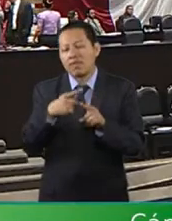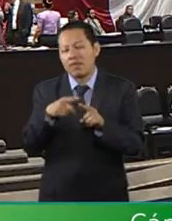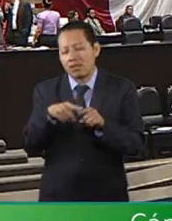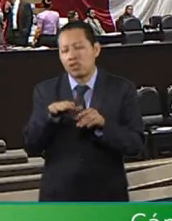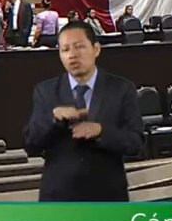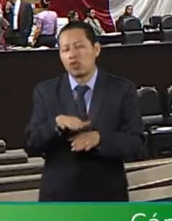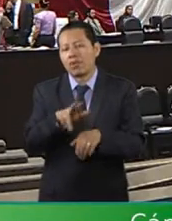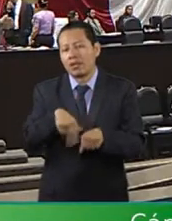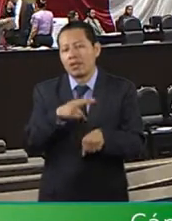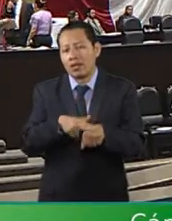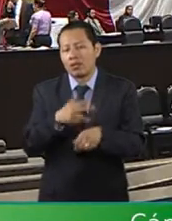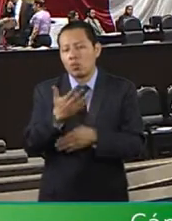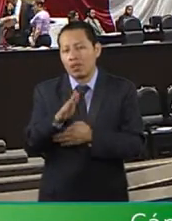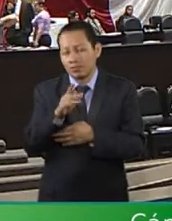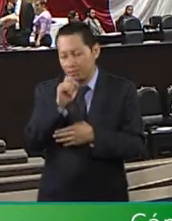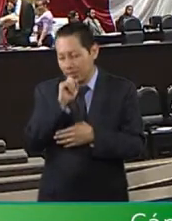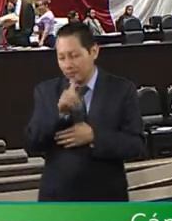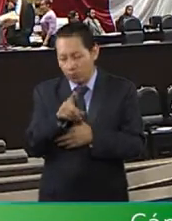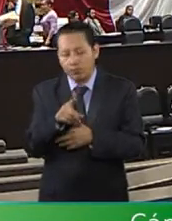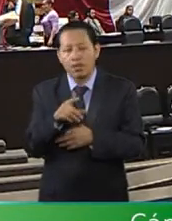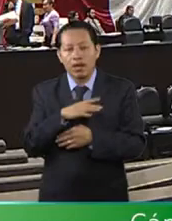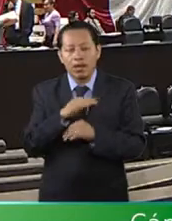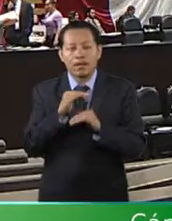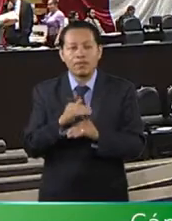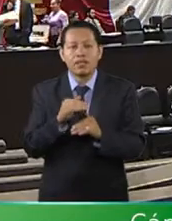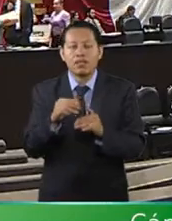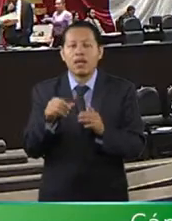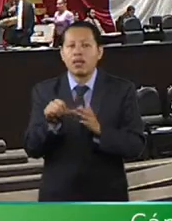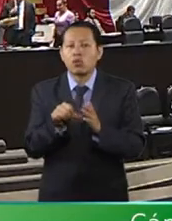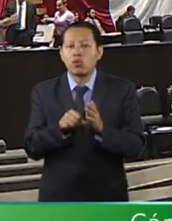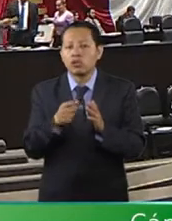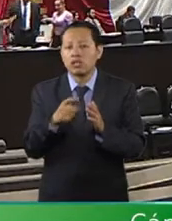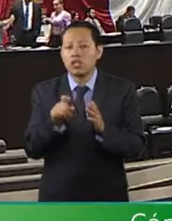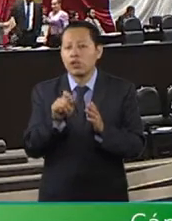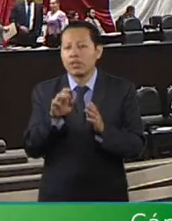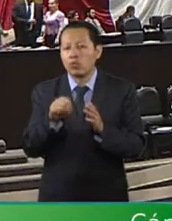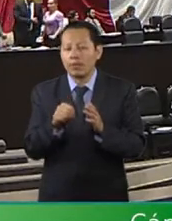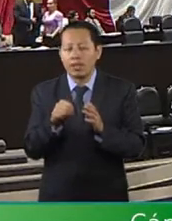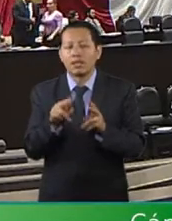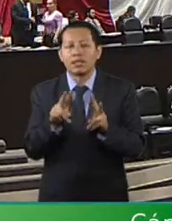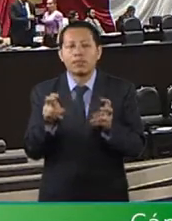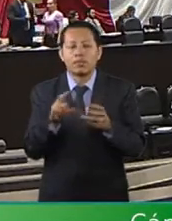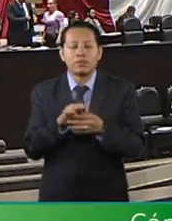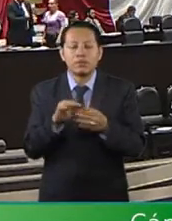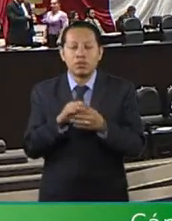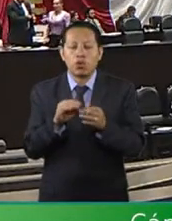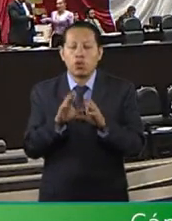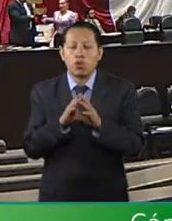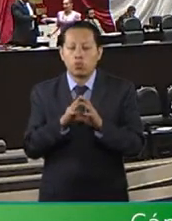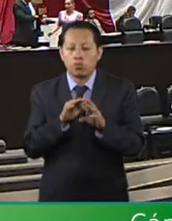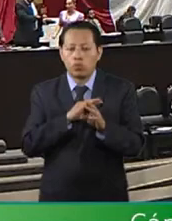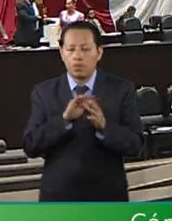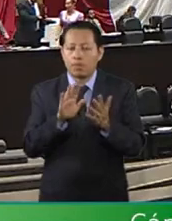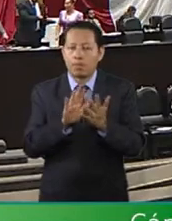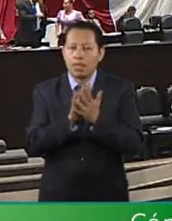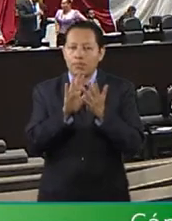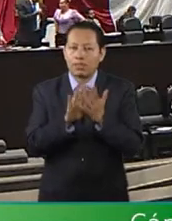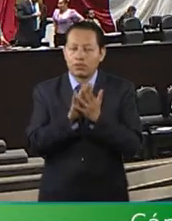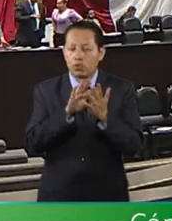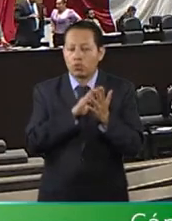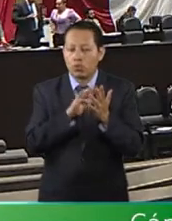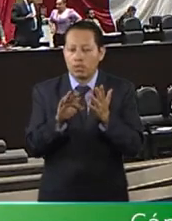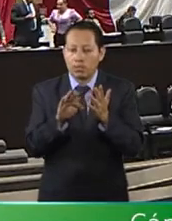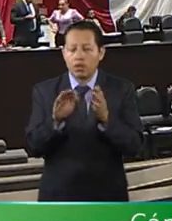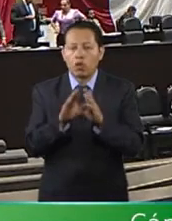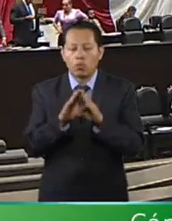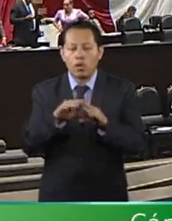su naturaleza límite plasmado en el artículo 129 el cual restringe su participación